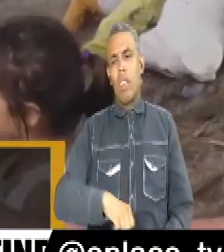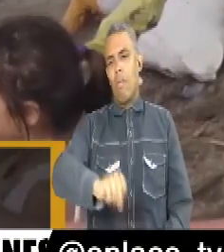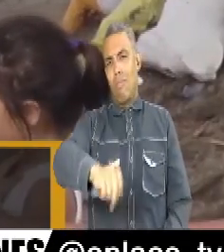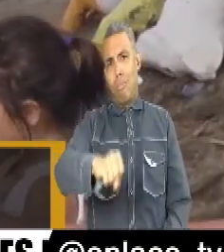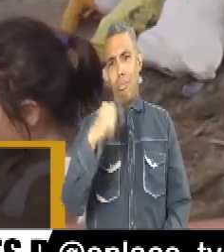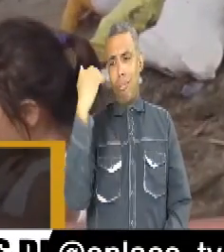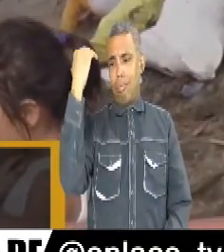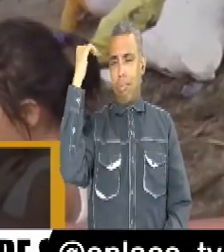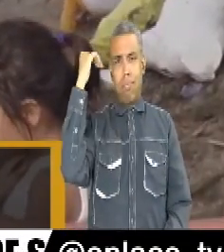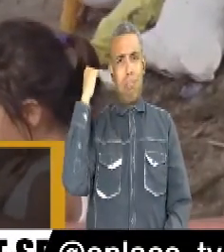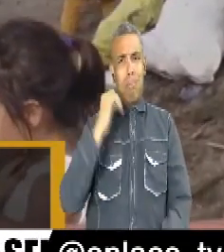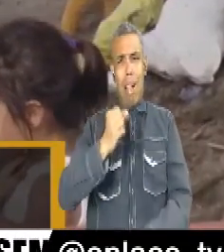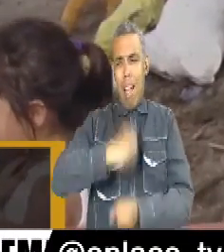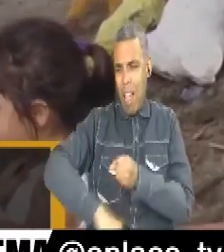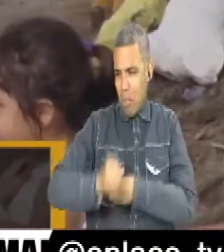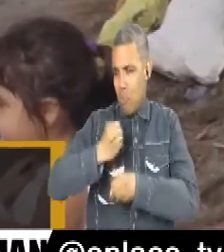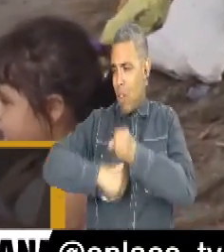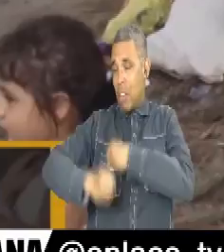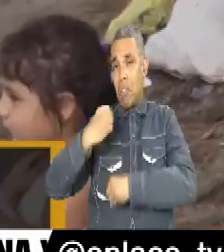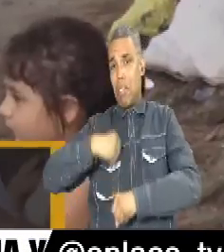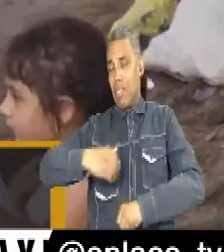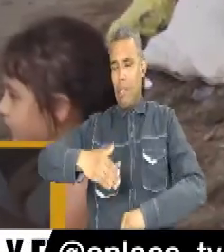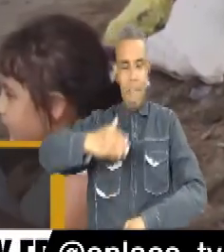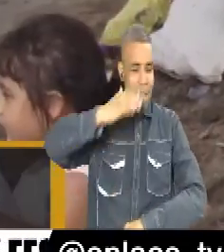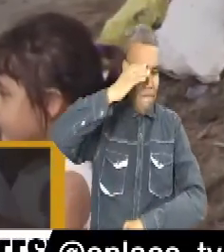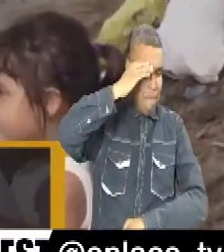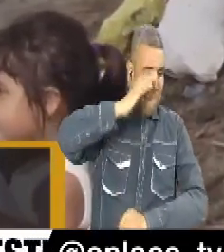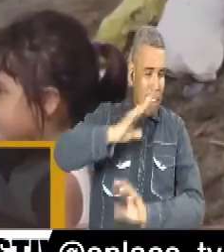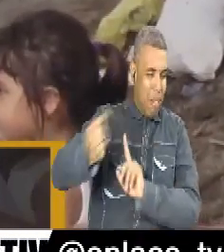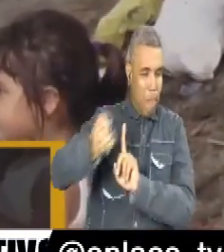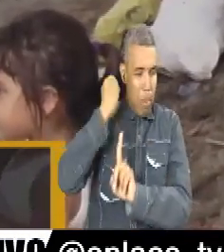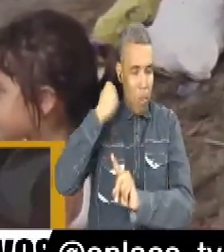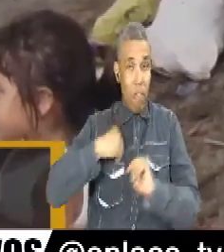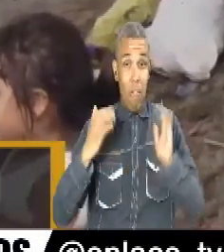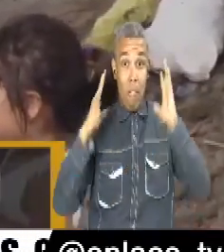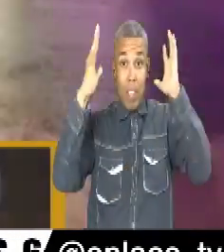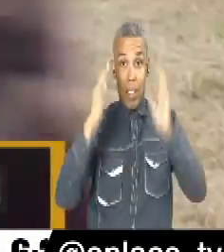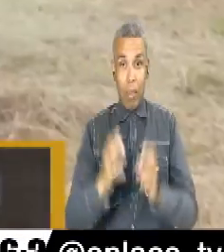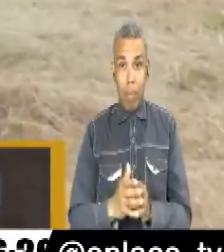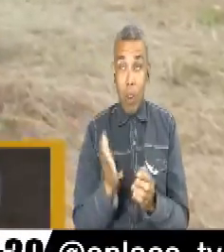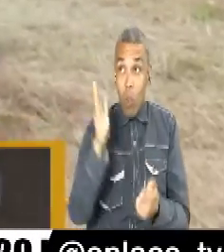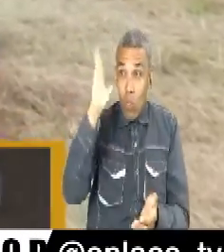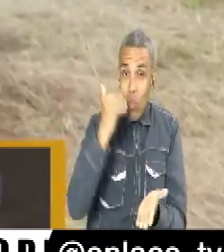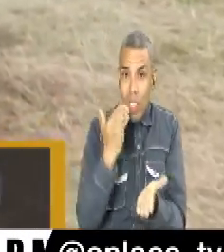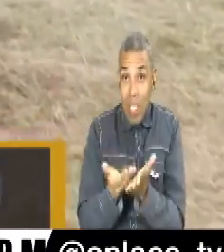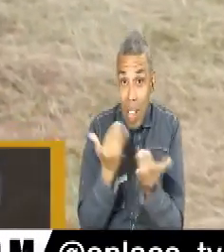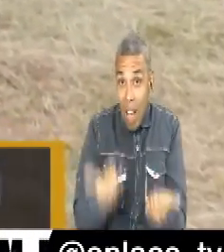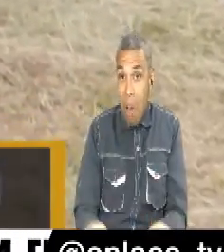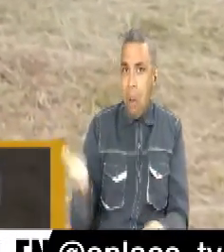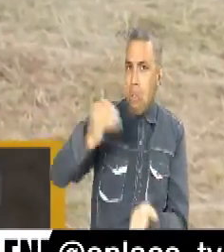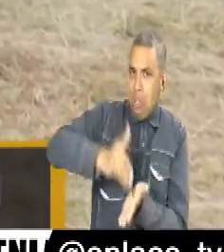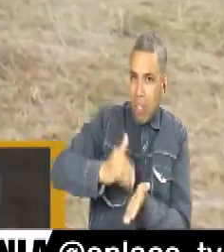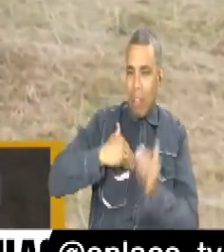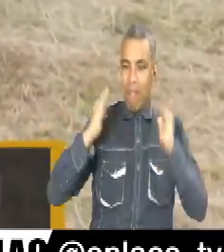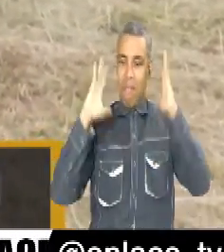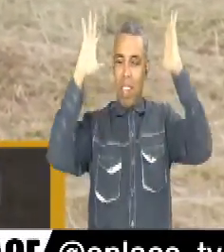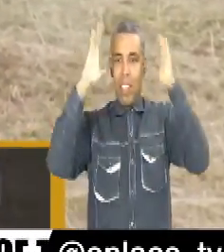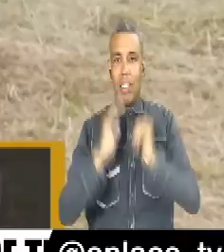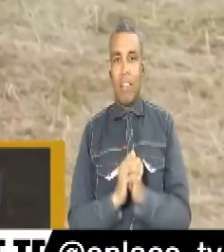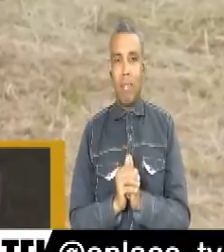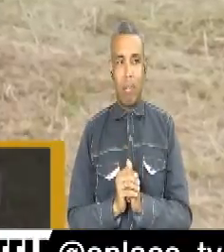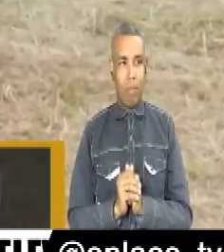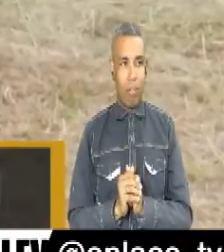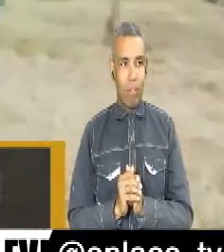celebrado esto y nos tenían olvidado, pero ya gracias a Dios volvimos a ver. Grupos musicales animaron la fiesta de los campesinos,